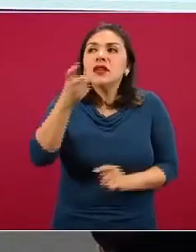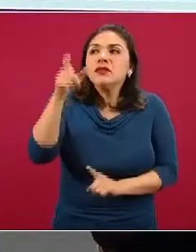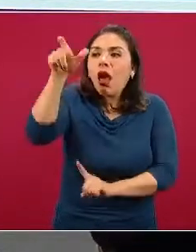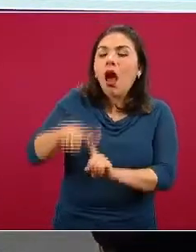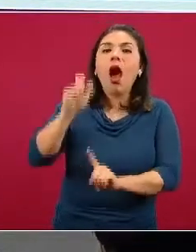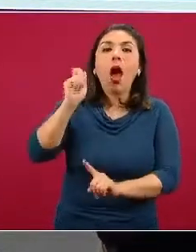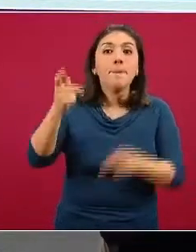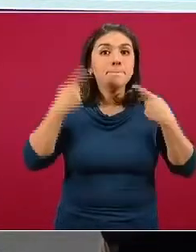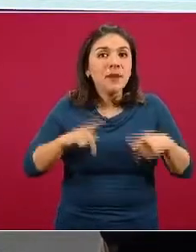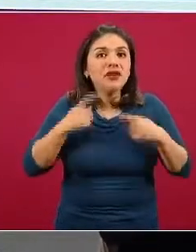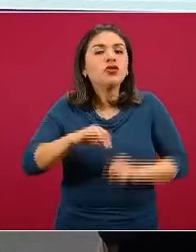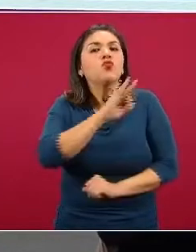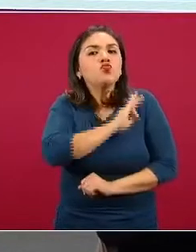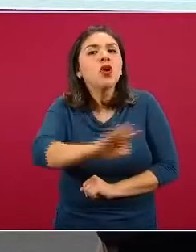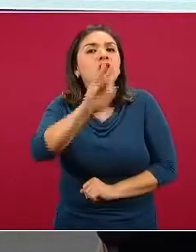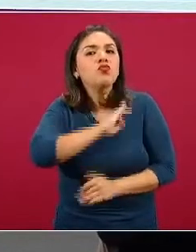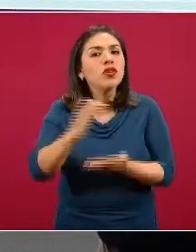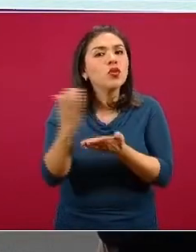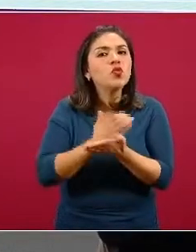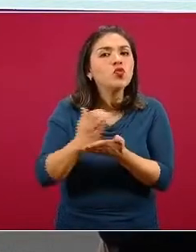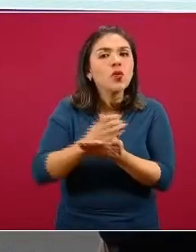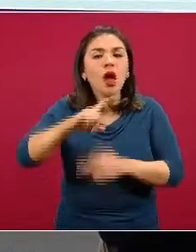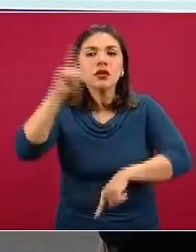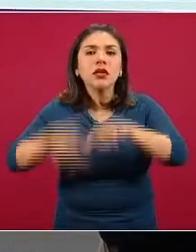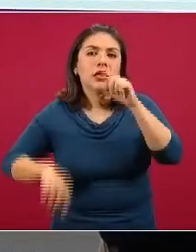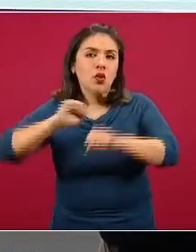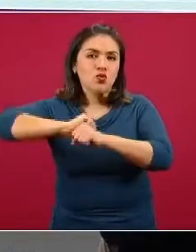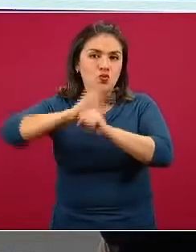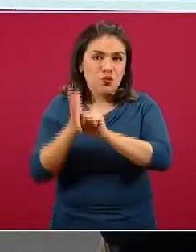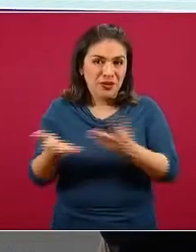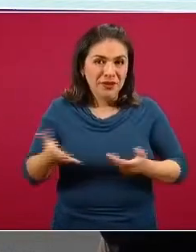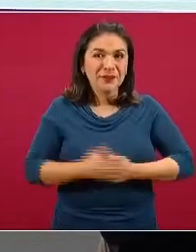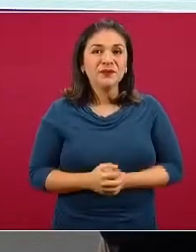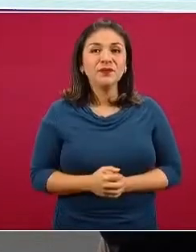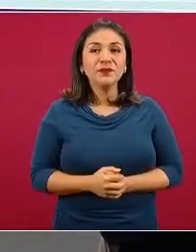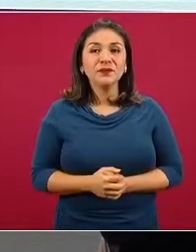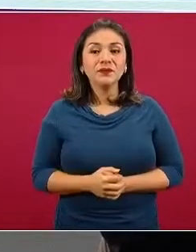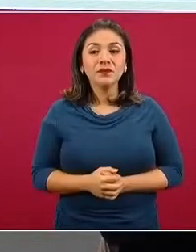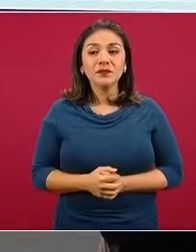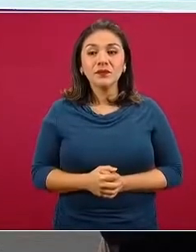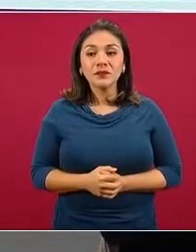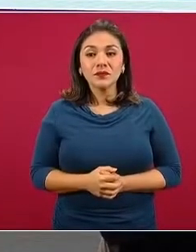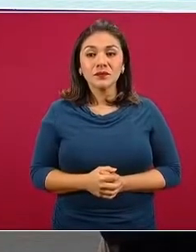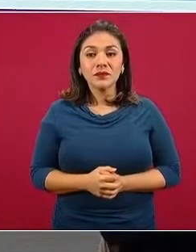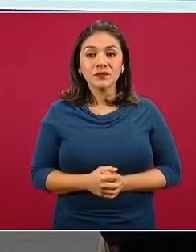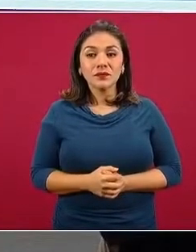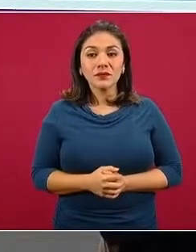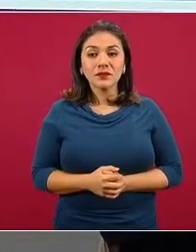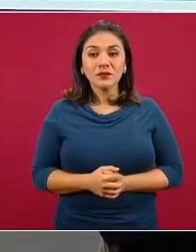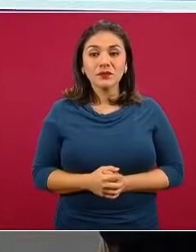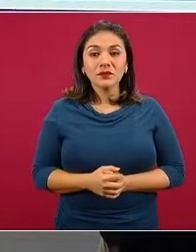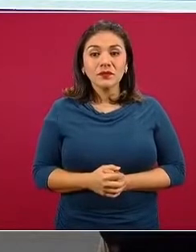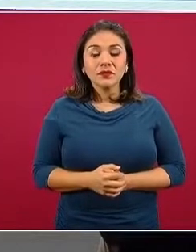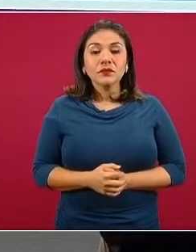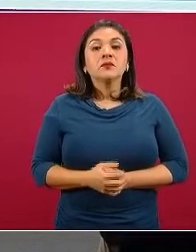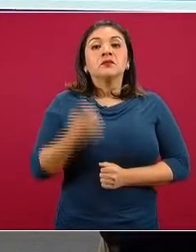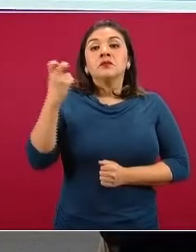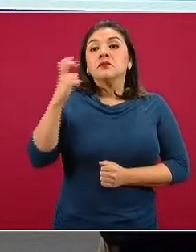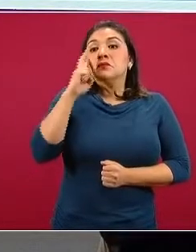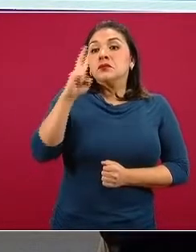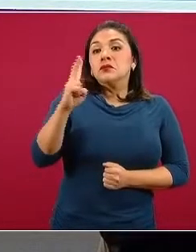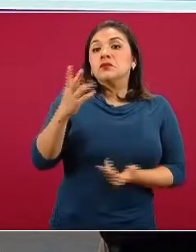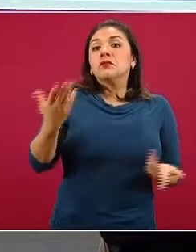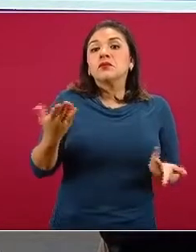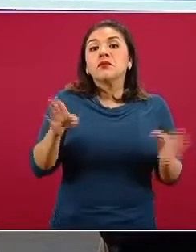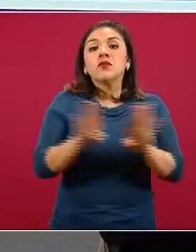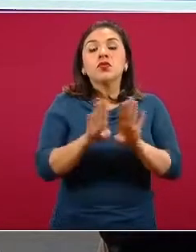están venciendo y recuperándose de COVID-19. Si vemos la siguiente diapositiva, vemos el enfoque